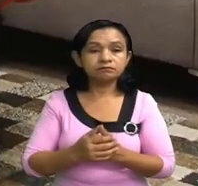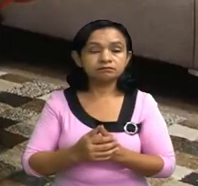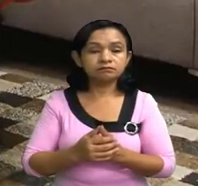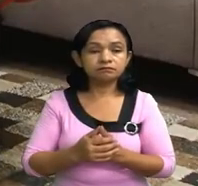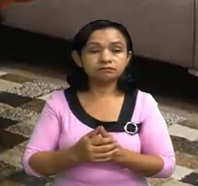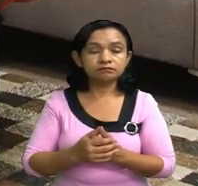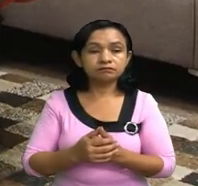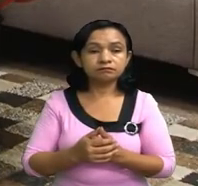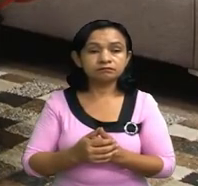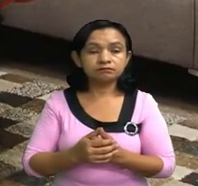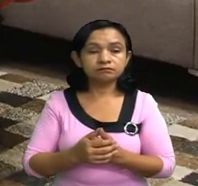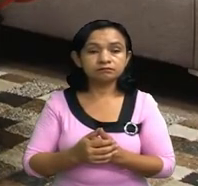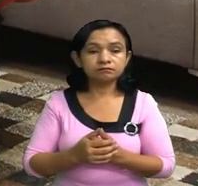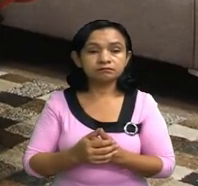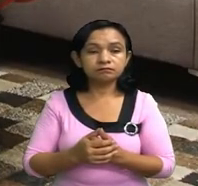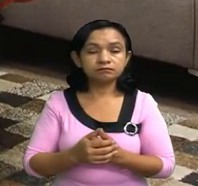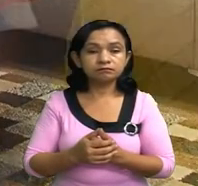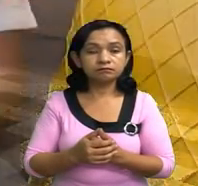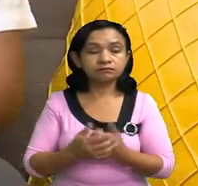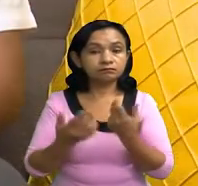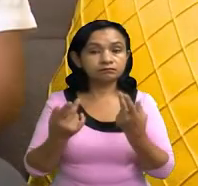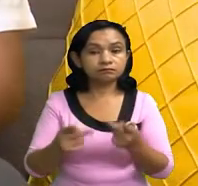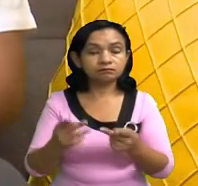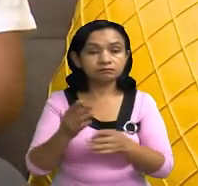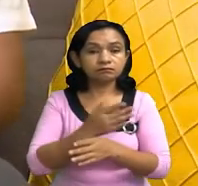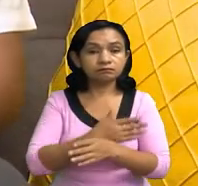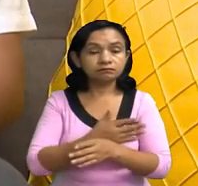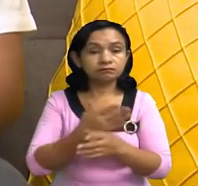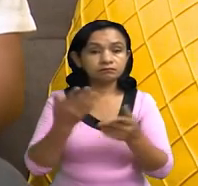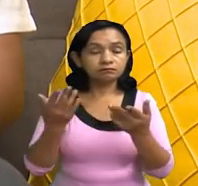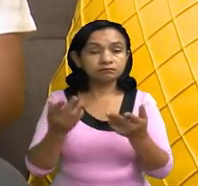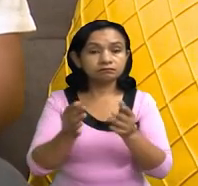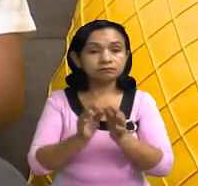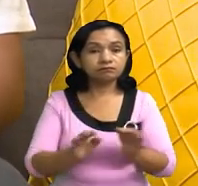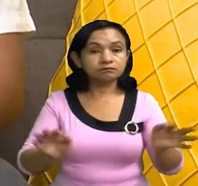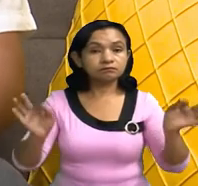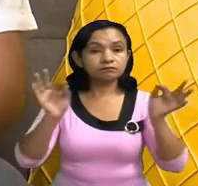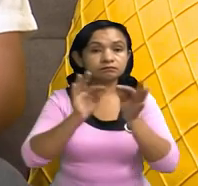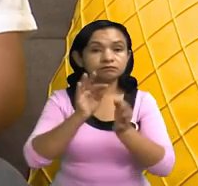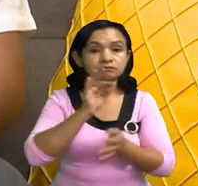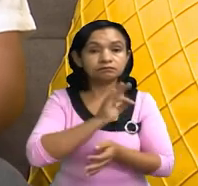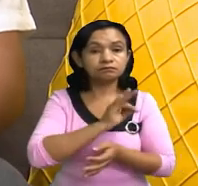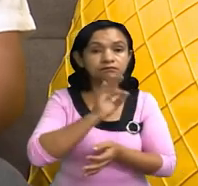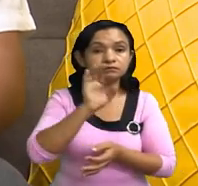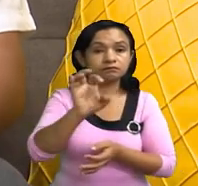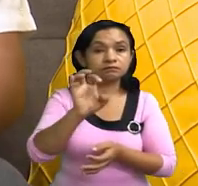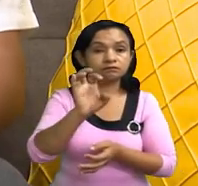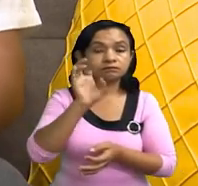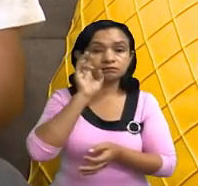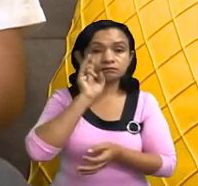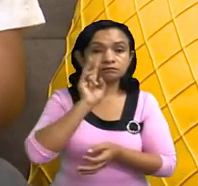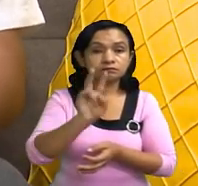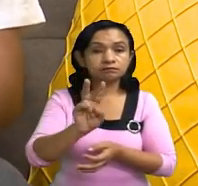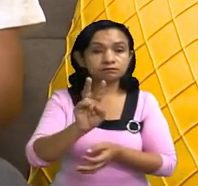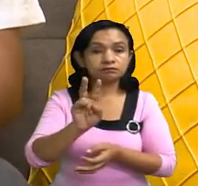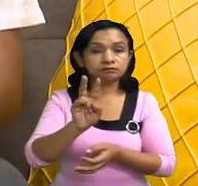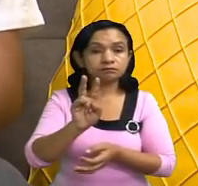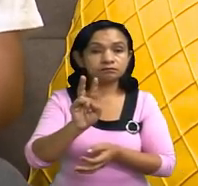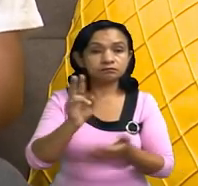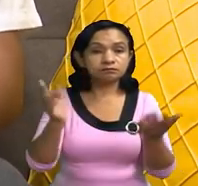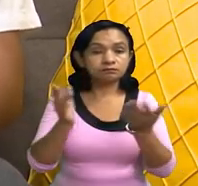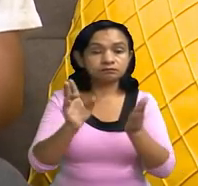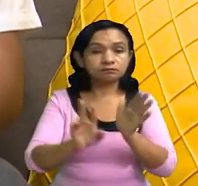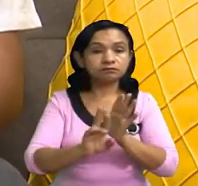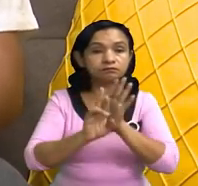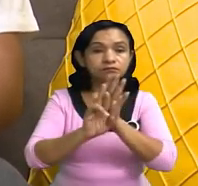antes de dejarle el espacio para que ya... sin duda alguna una tragedia bastante importante para la fe. Poco visibilizado, de ahí está la clara